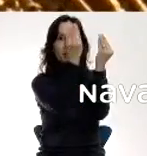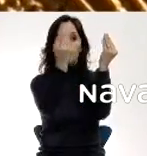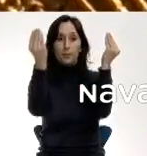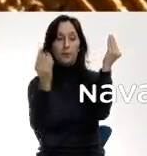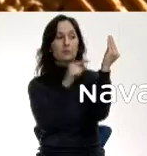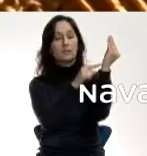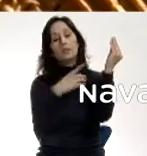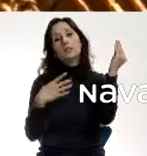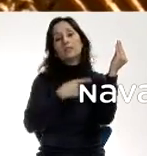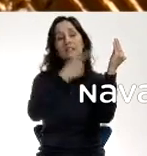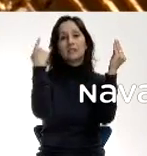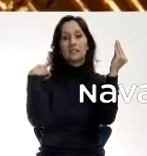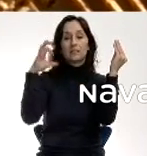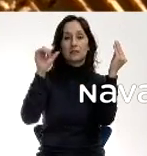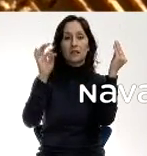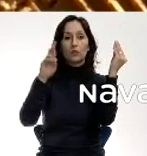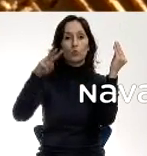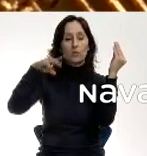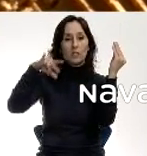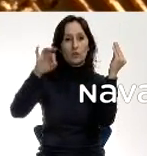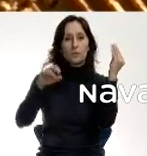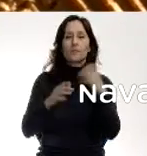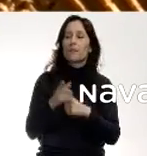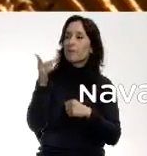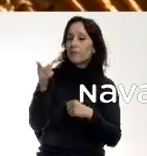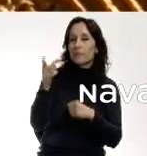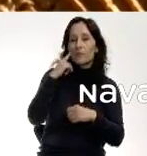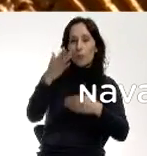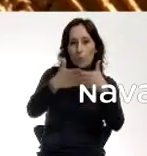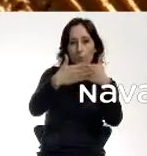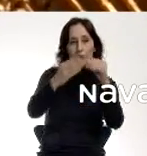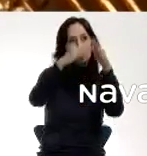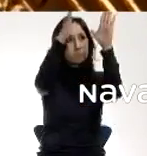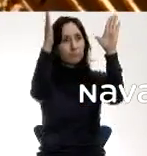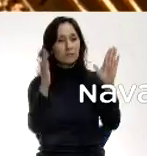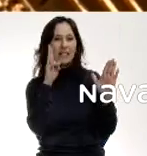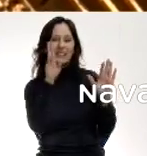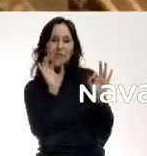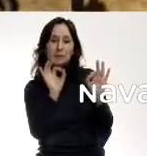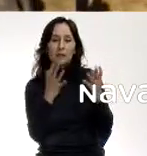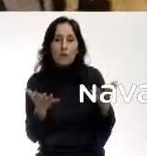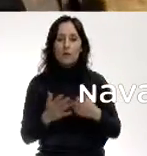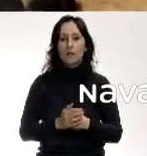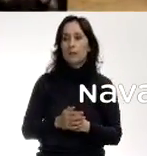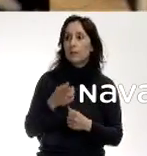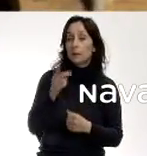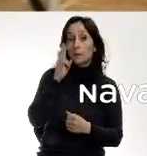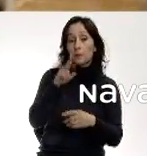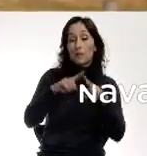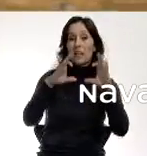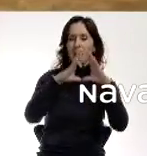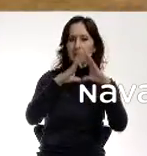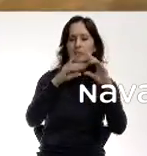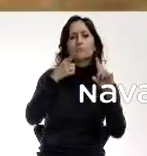Saturnino. ¿Qué tiene de especial toda esta portada? Pues bueno, aparte de la propia iglesia sí, que es una iglesia fortaleza,